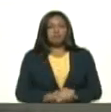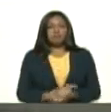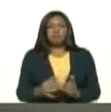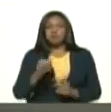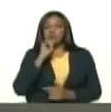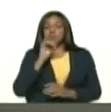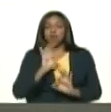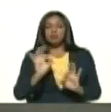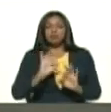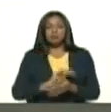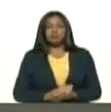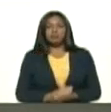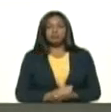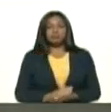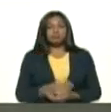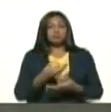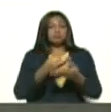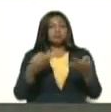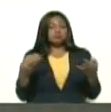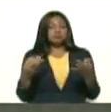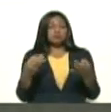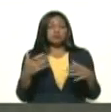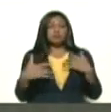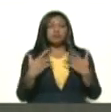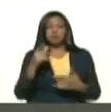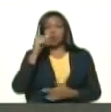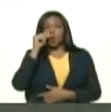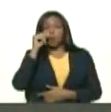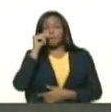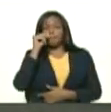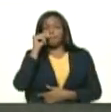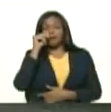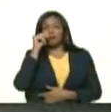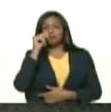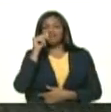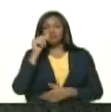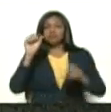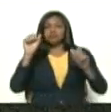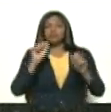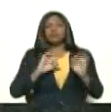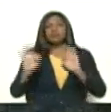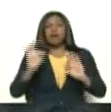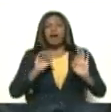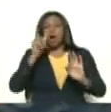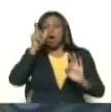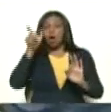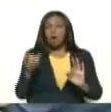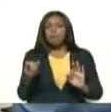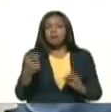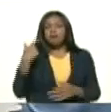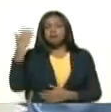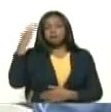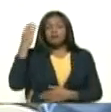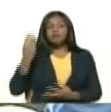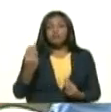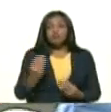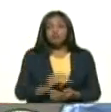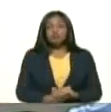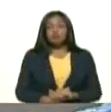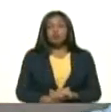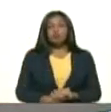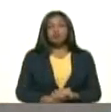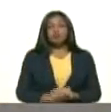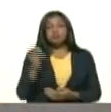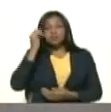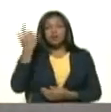anunciado, pero extraordinaria actuación de Mariano Álvarez, uno de los mejores actores de teatro, cine, televisión